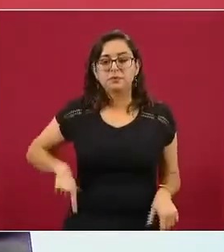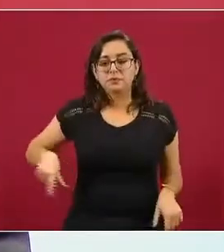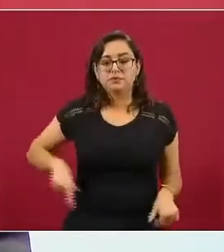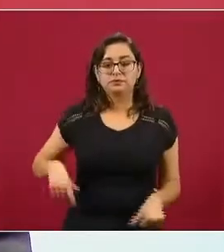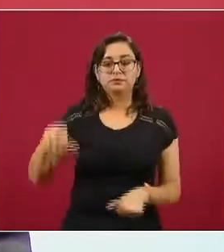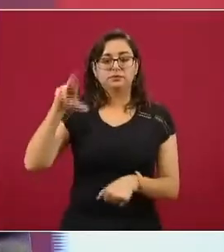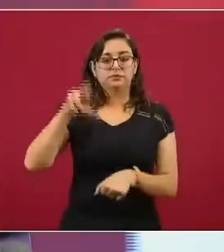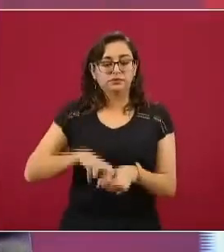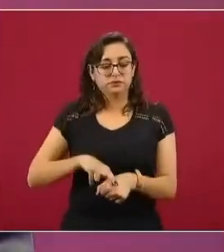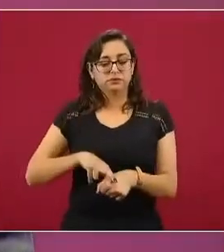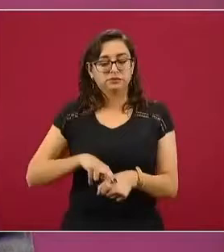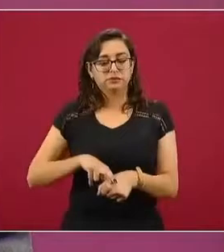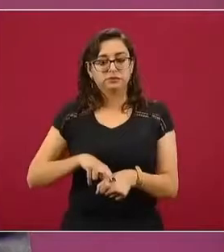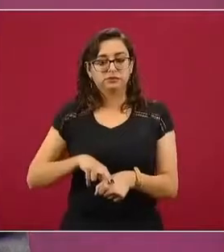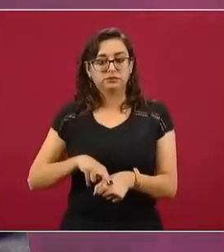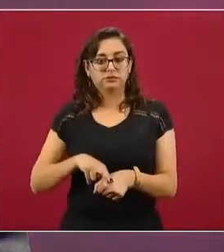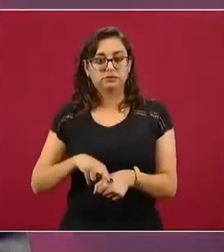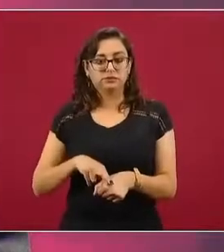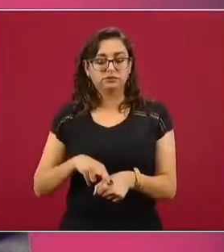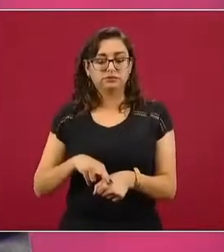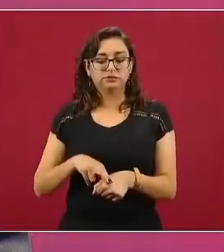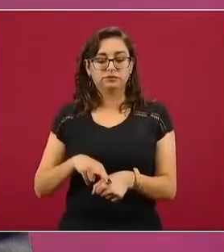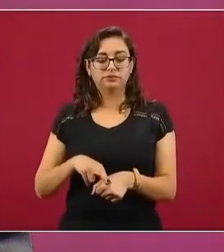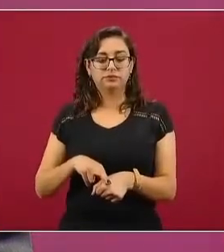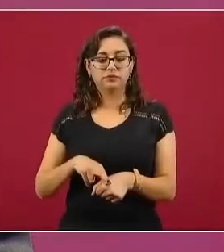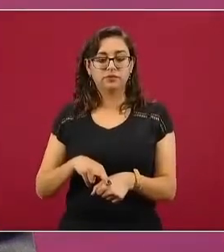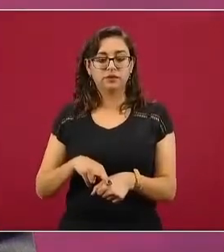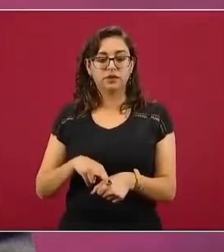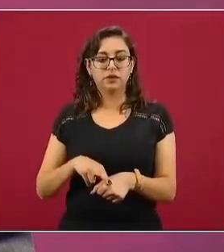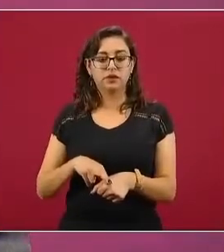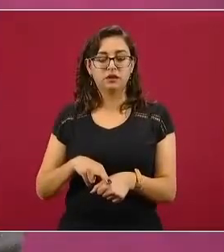gobiernos son